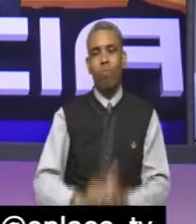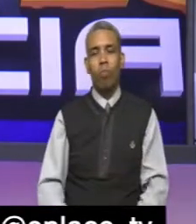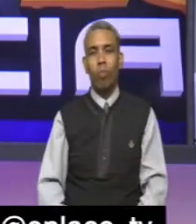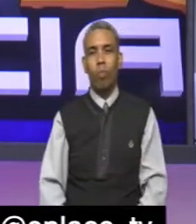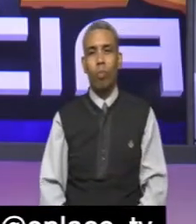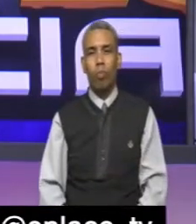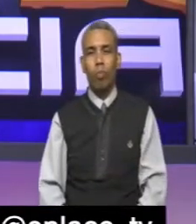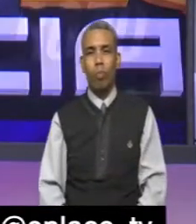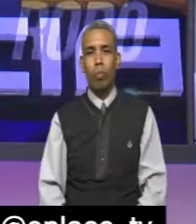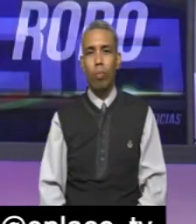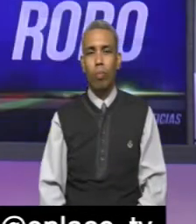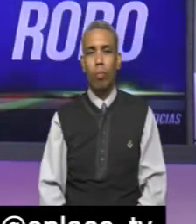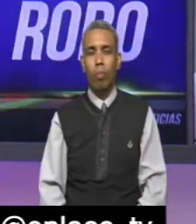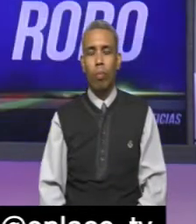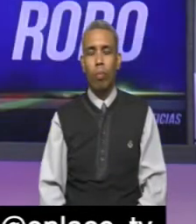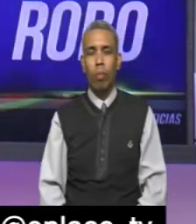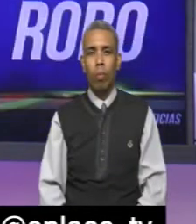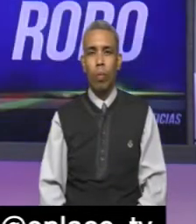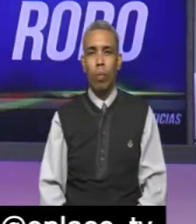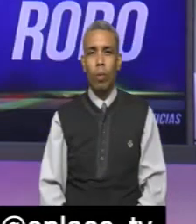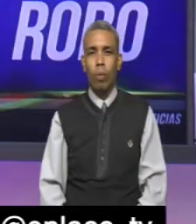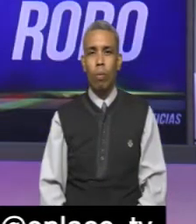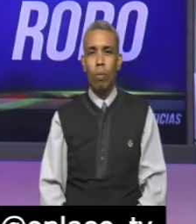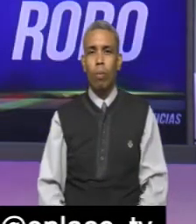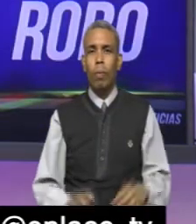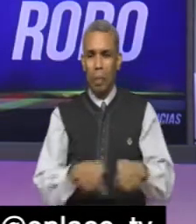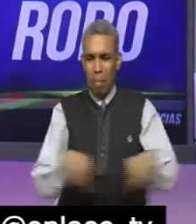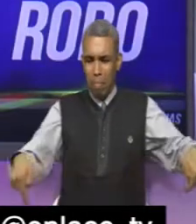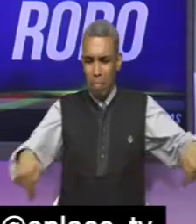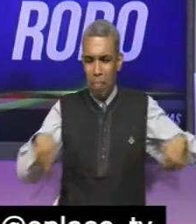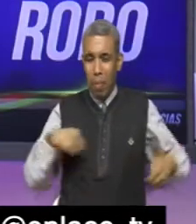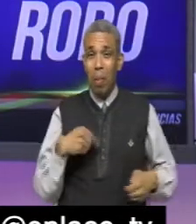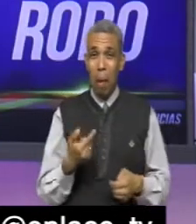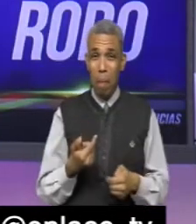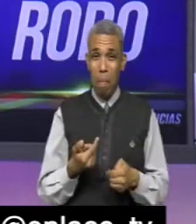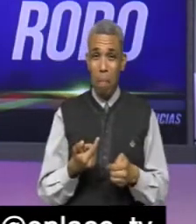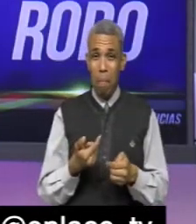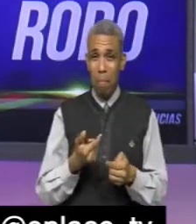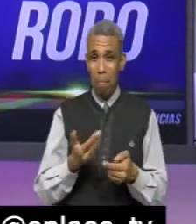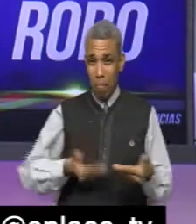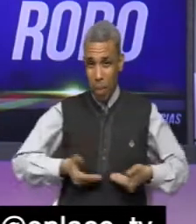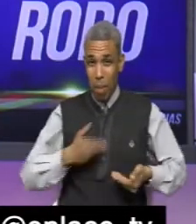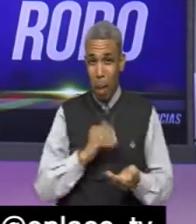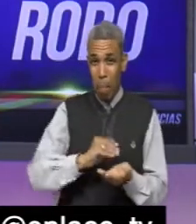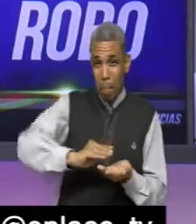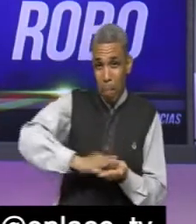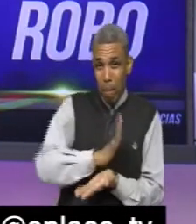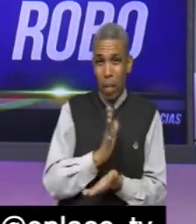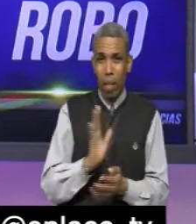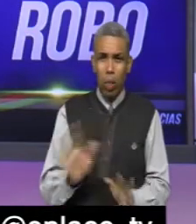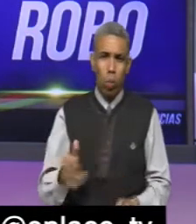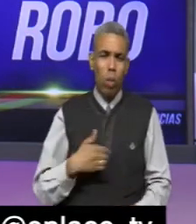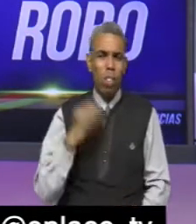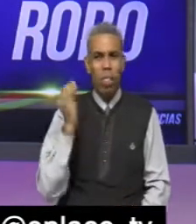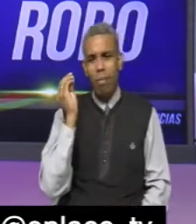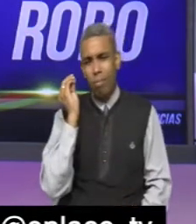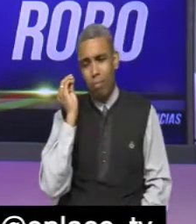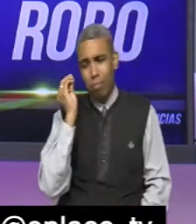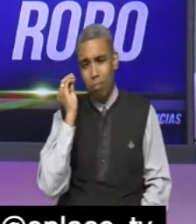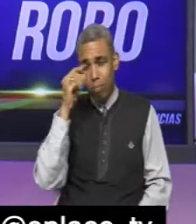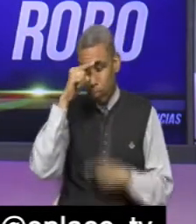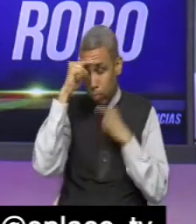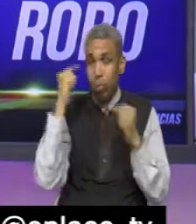Los ladrones tienen azotado literalmente a los dueños de una papelería en el comercio de nuestra ciudad. 14 veces han robado el establecimiento